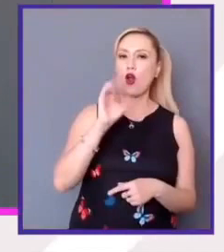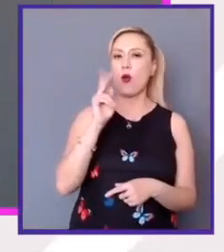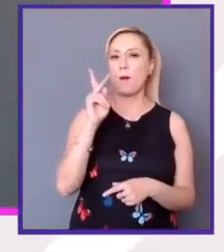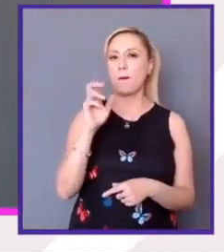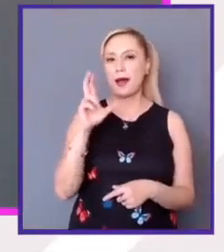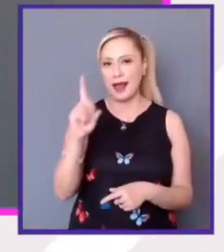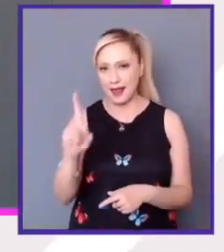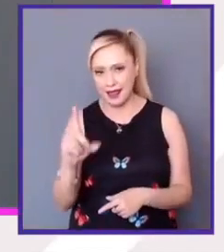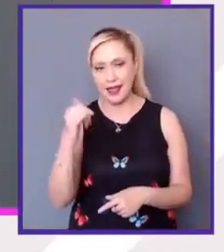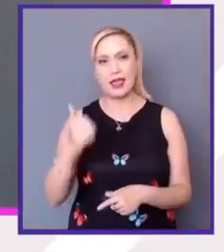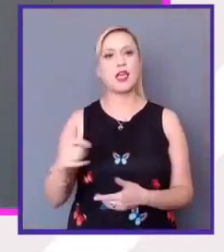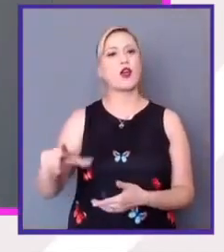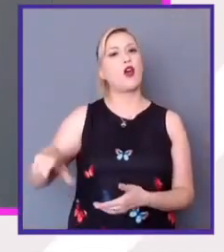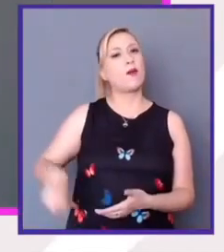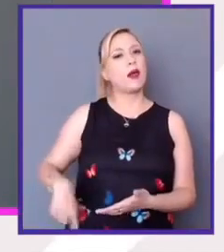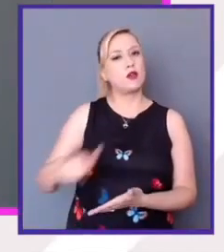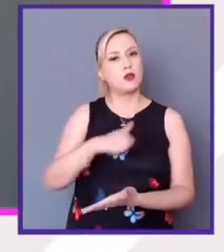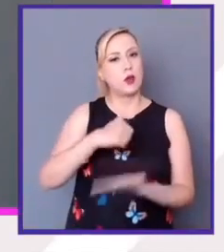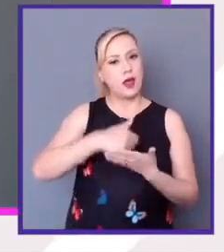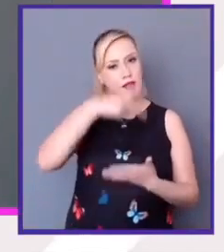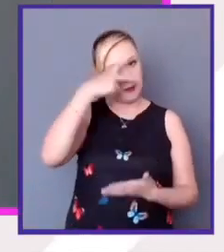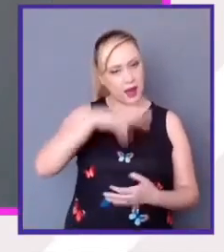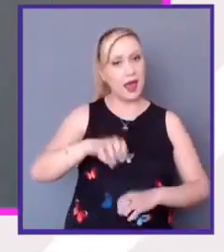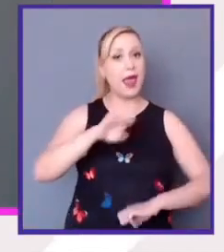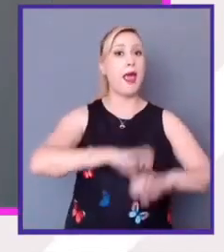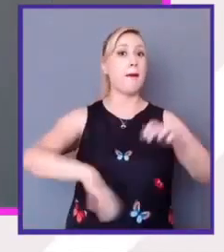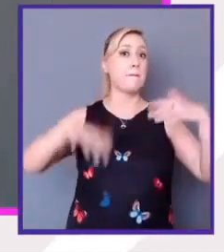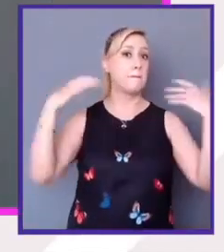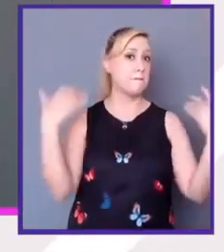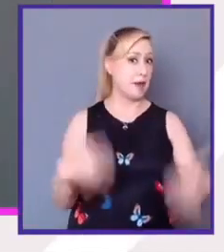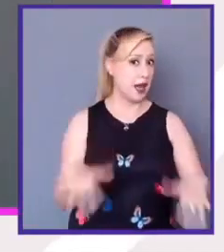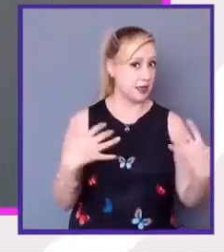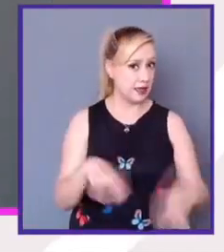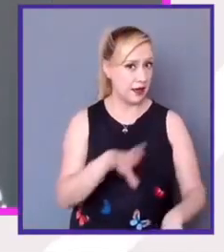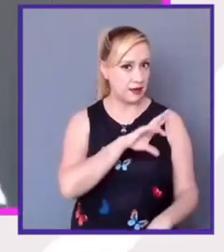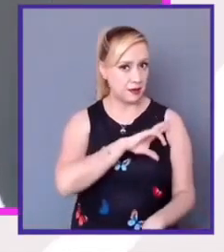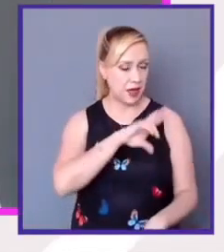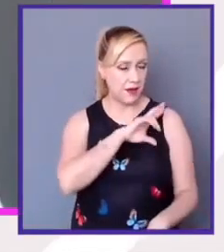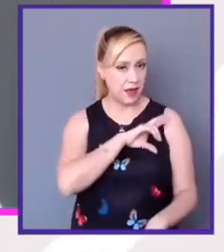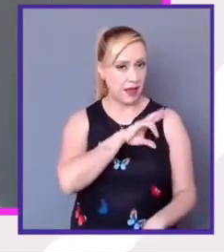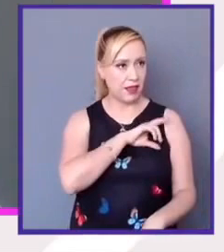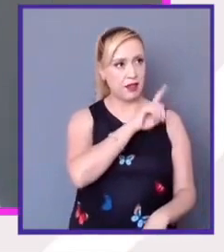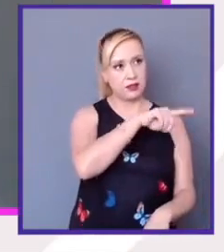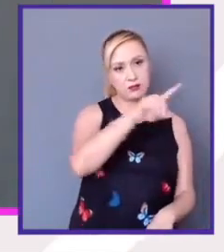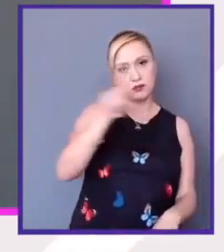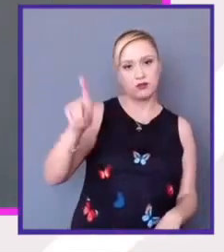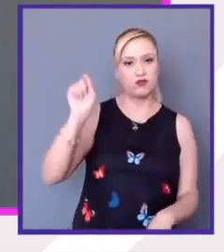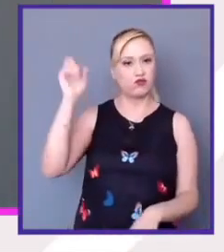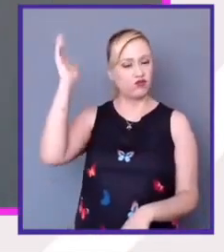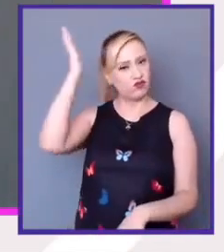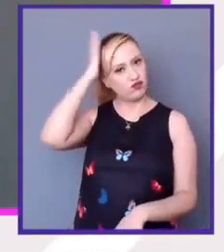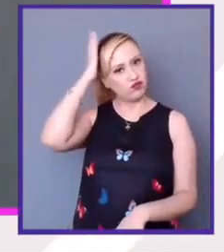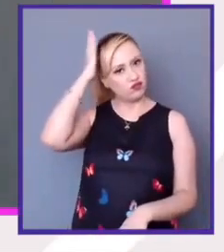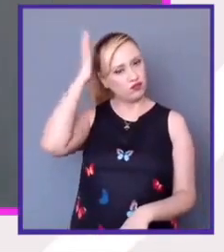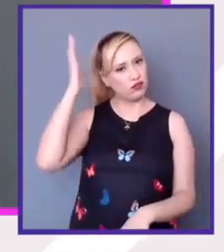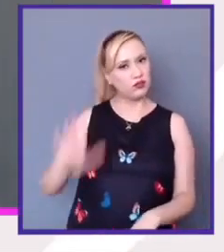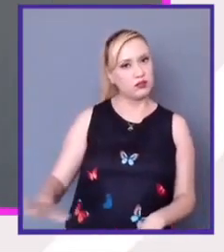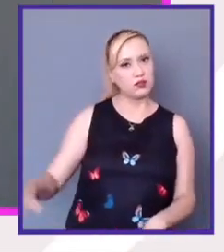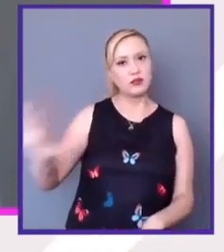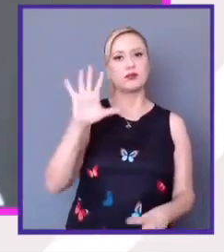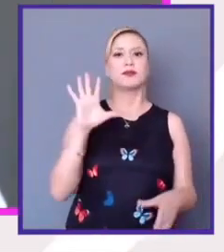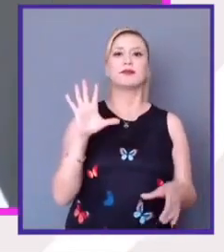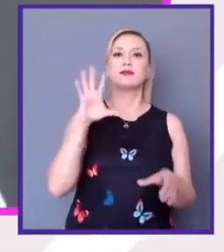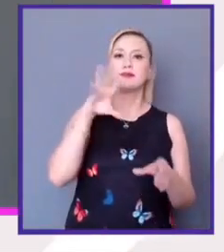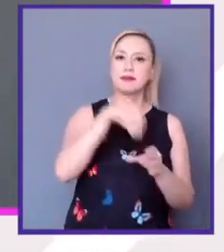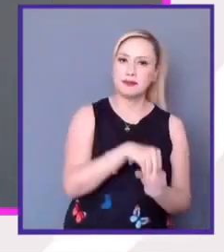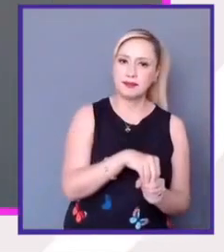es también empresarial, las personas trabajadoras de las empresas, que son las líderes de las áreas de diversidad e inclusión